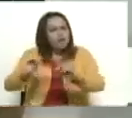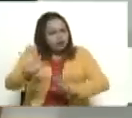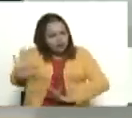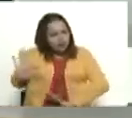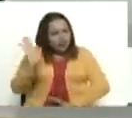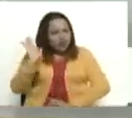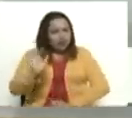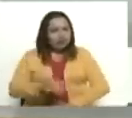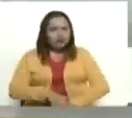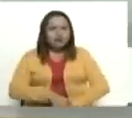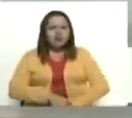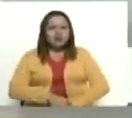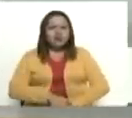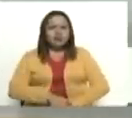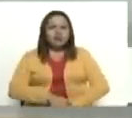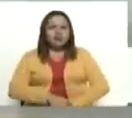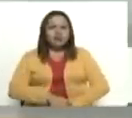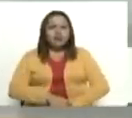Déjame terminar. Ah.